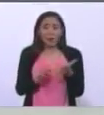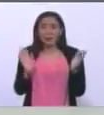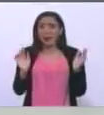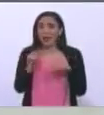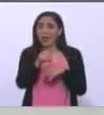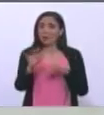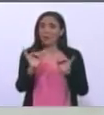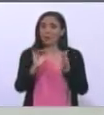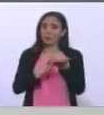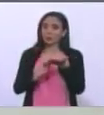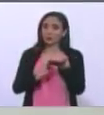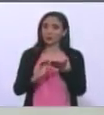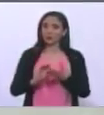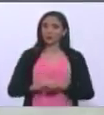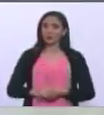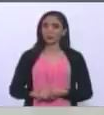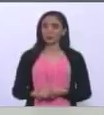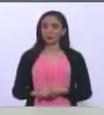manejadas.